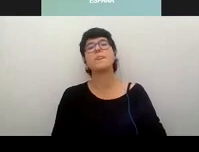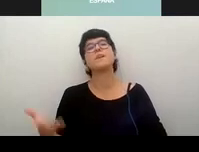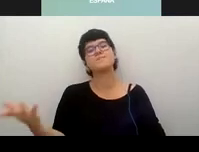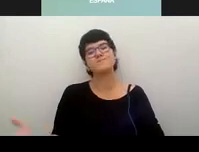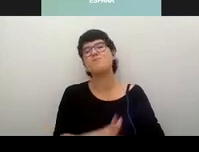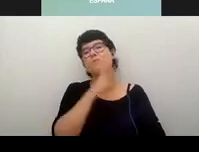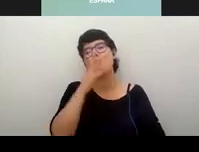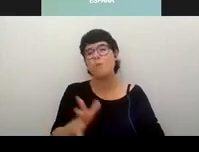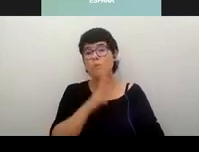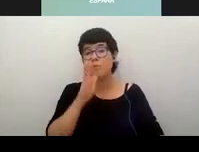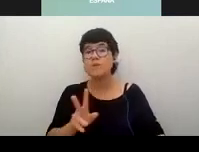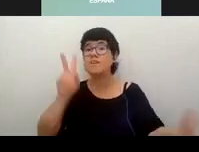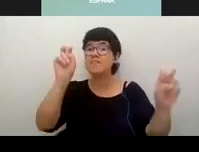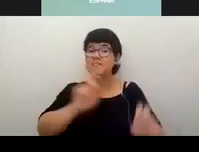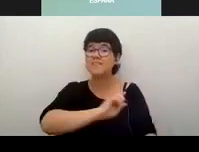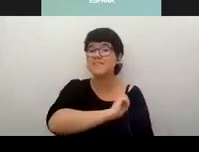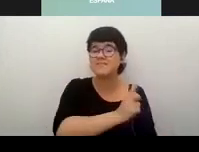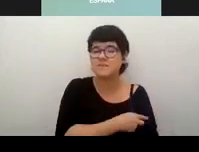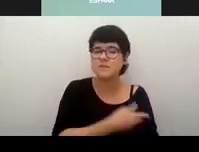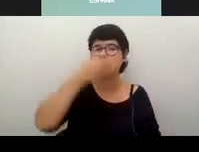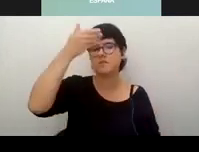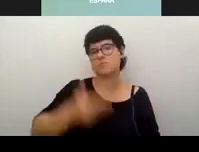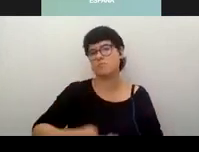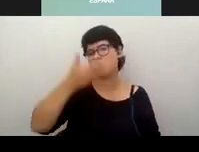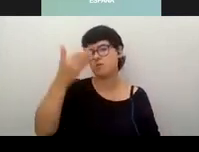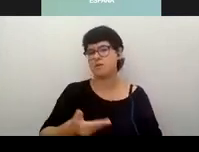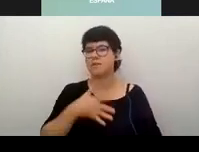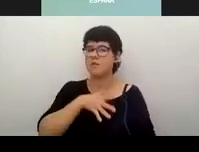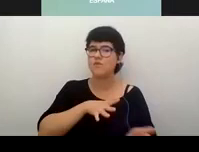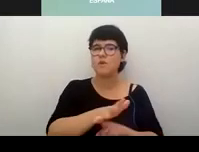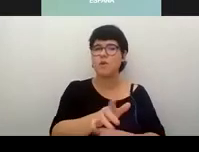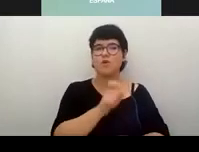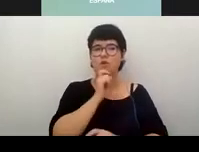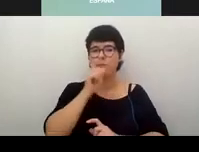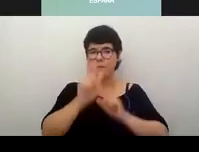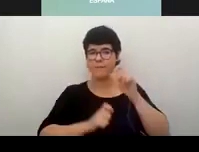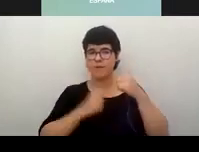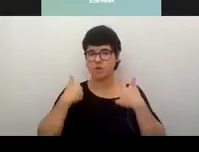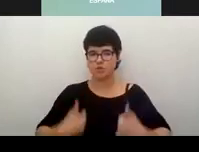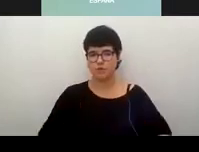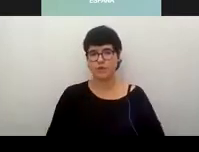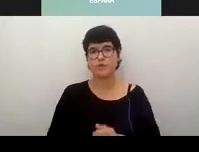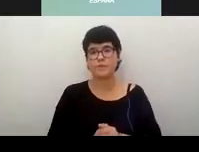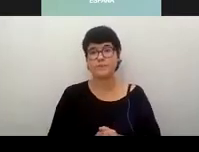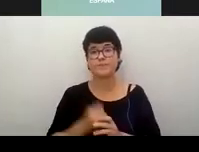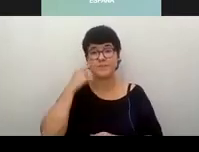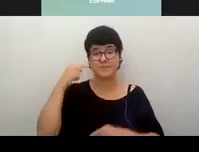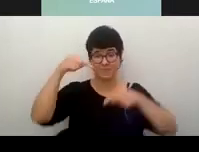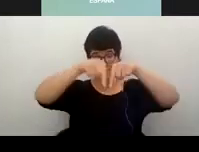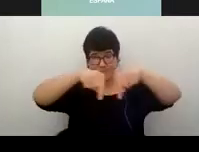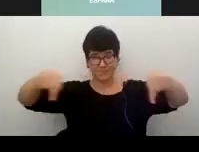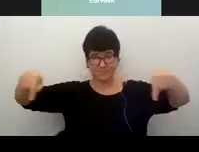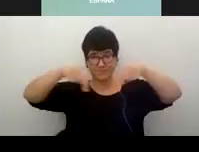del ejercicio físico. En el estudio en cuestión, insisto, lo tenéis aquí